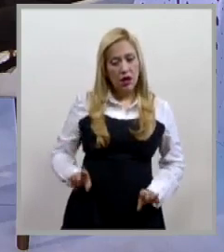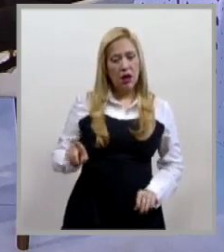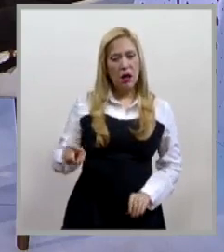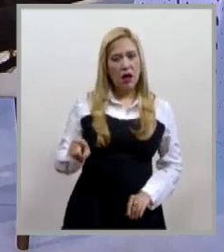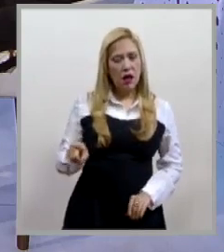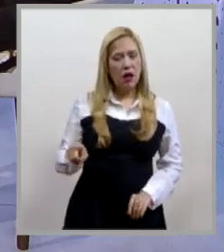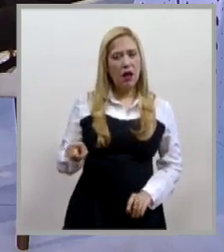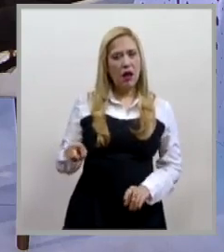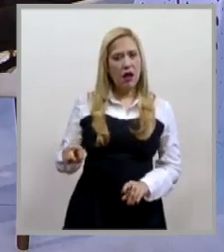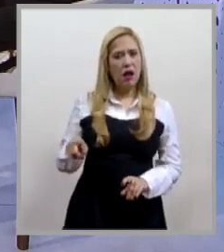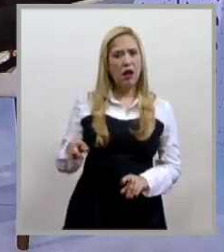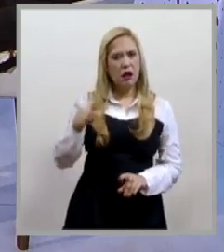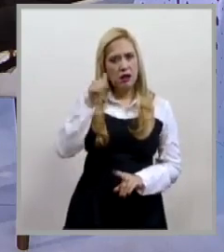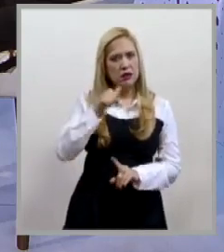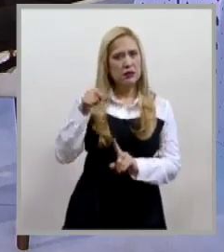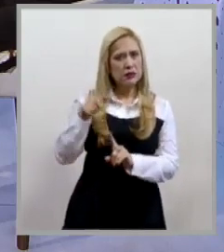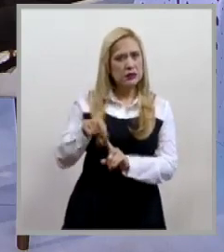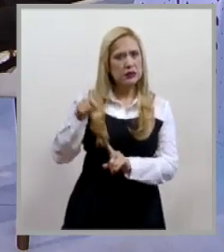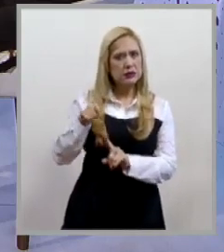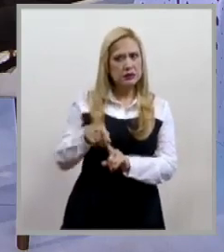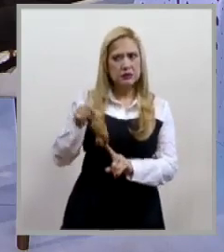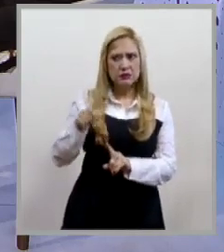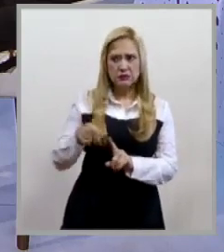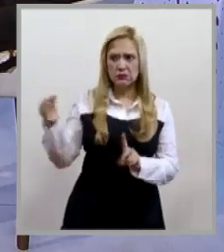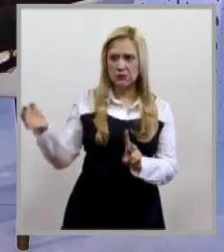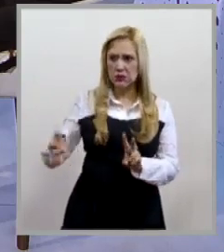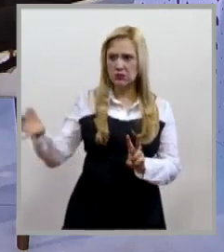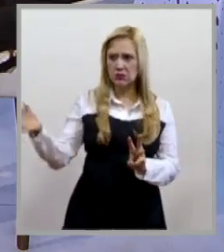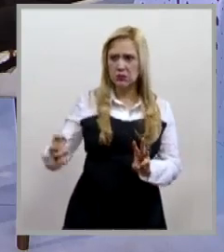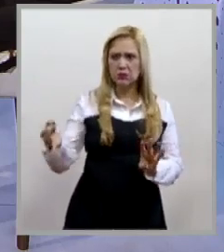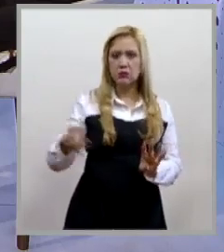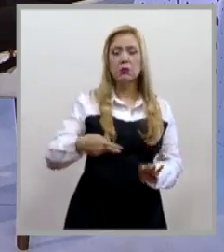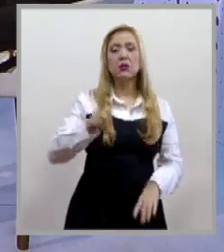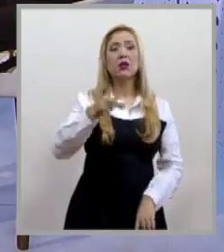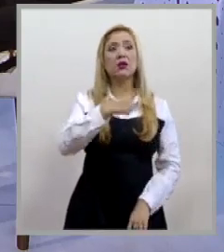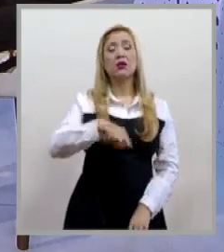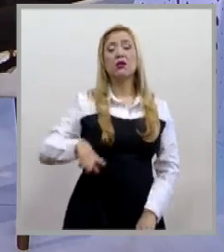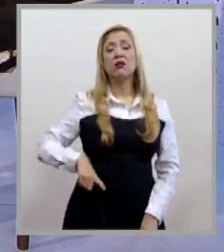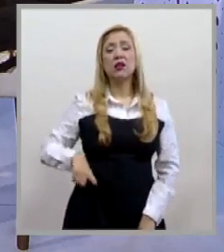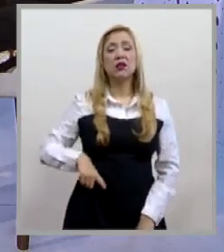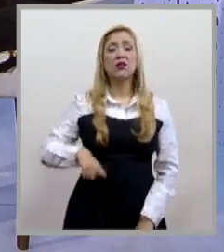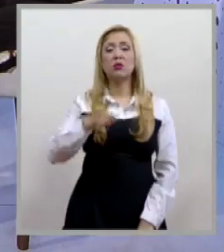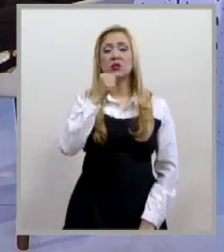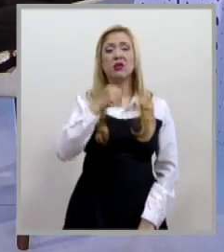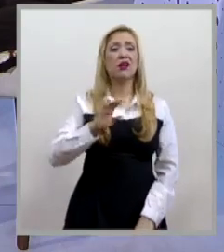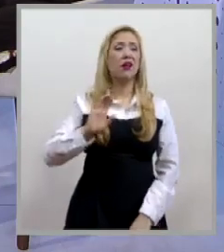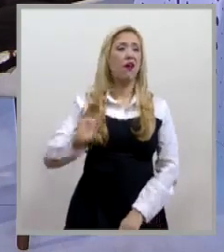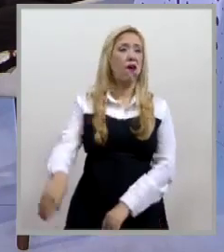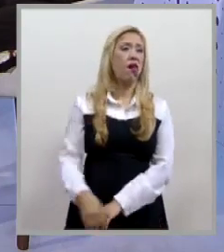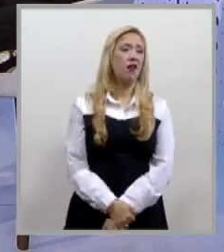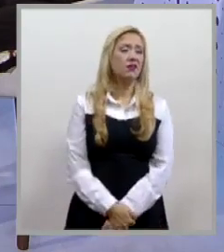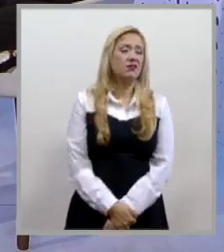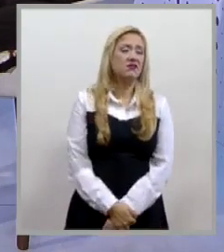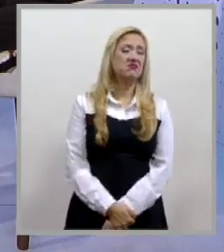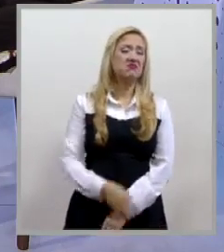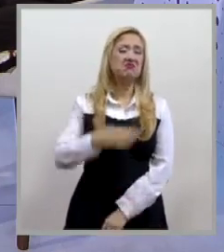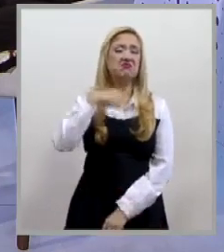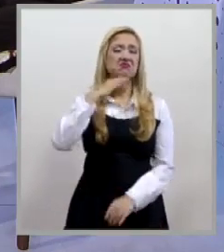una indiferencia por parte del Estado a partir de o más bien representada con la impunidad, ¿no? O